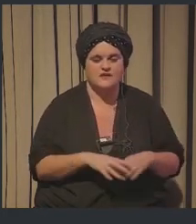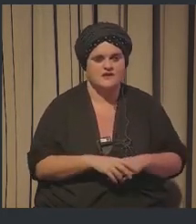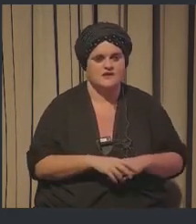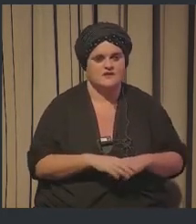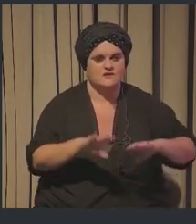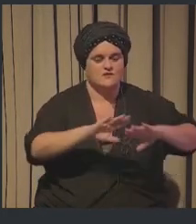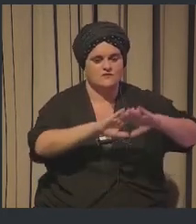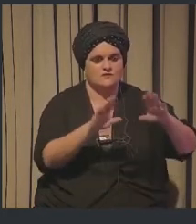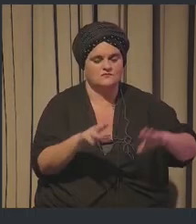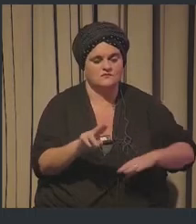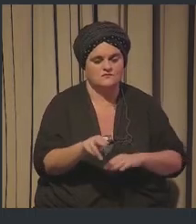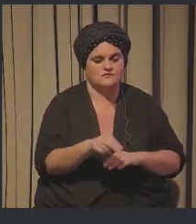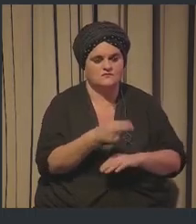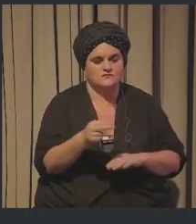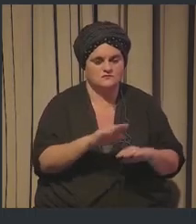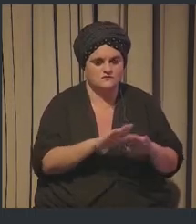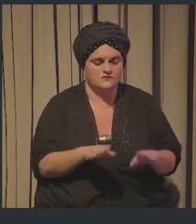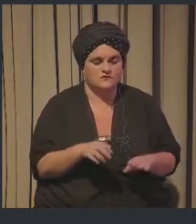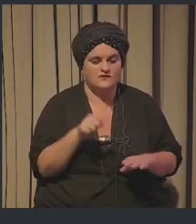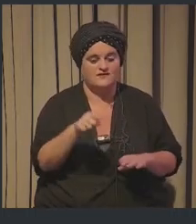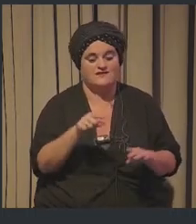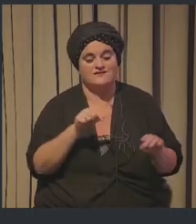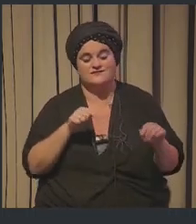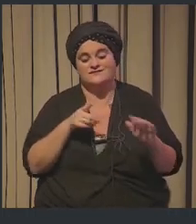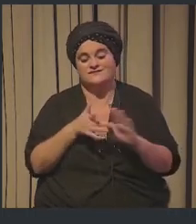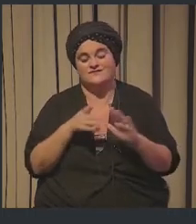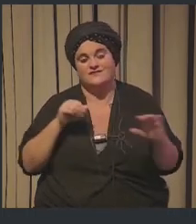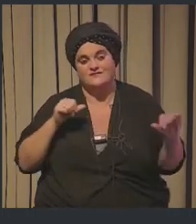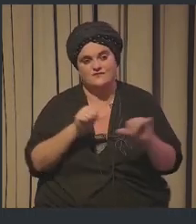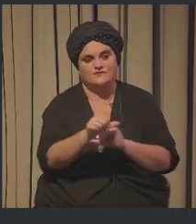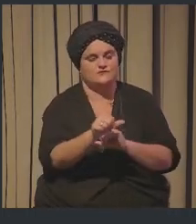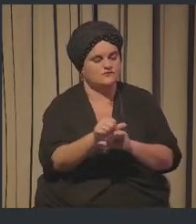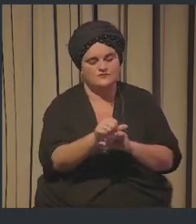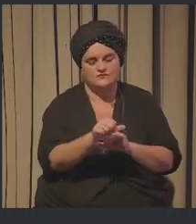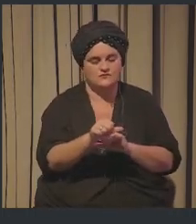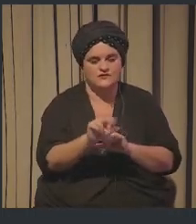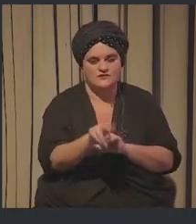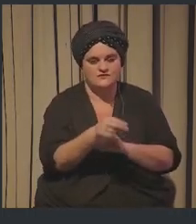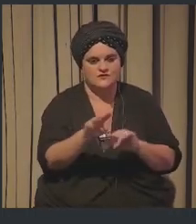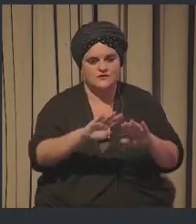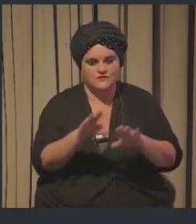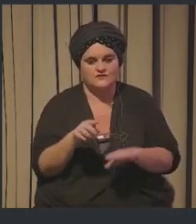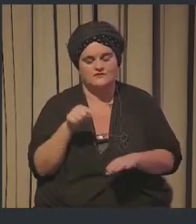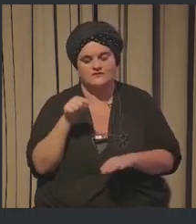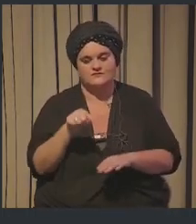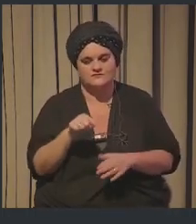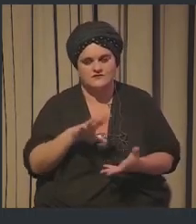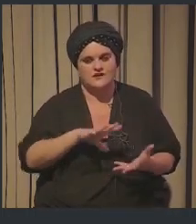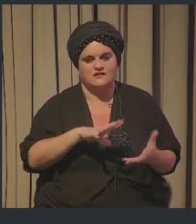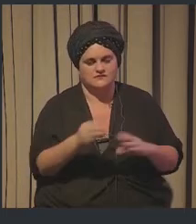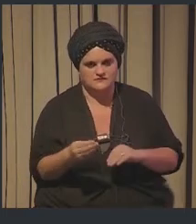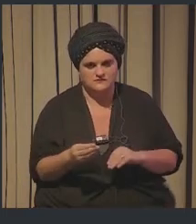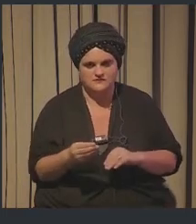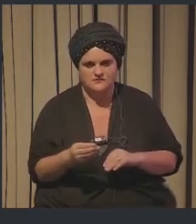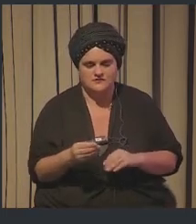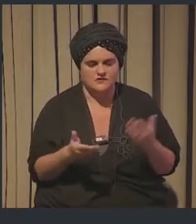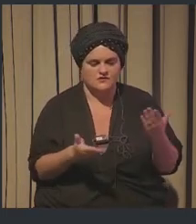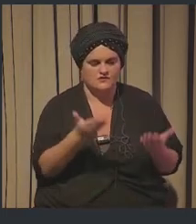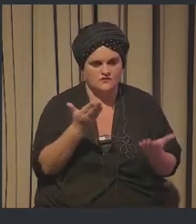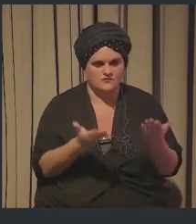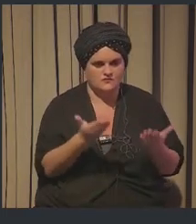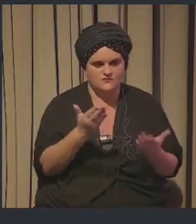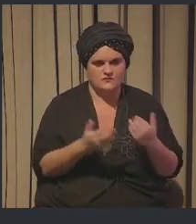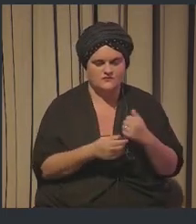el resultado final no es el futuro, sino que el resultado final es el acondicionamiento. Y utilizo la analogía del